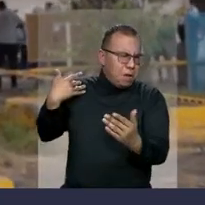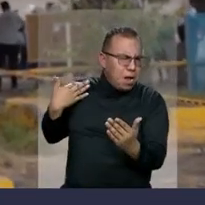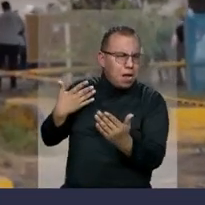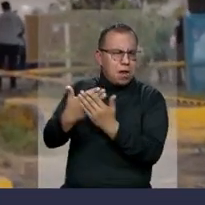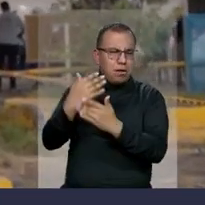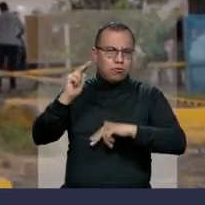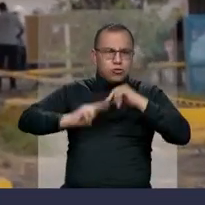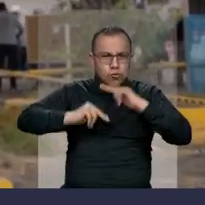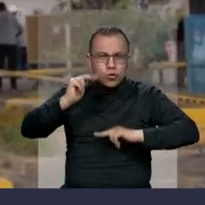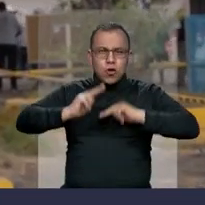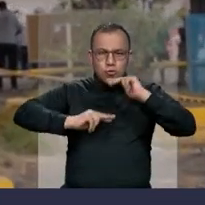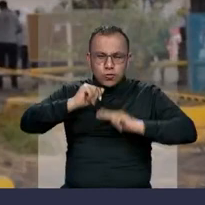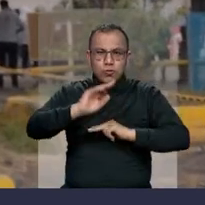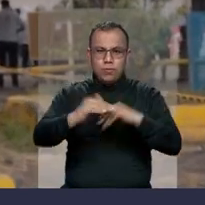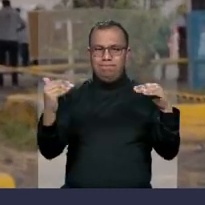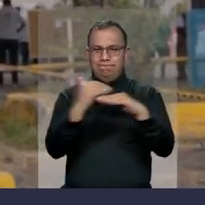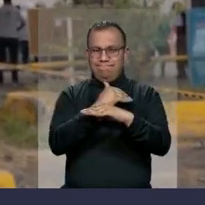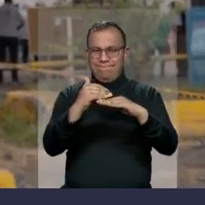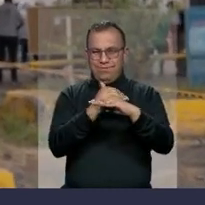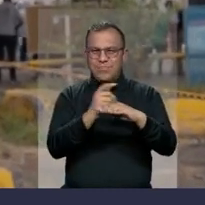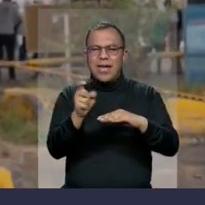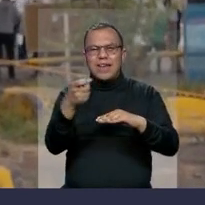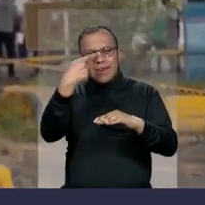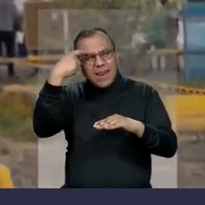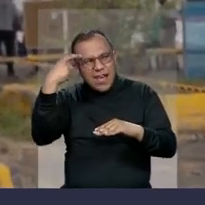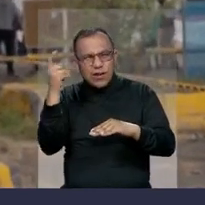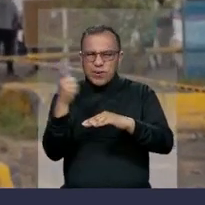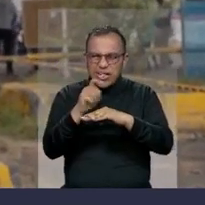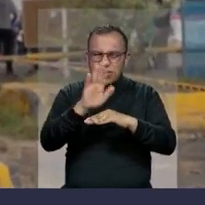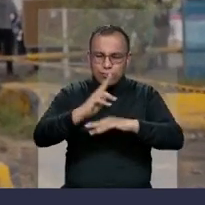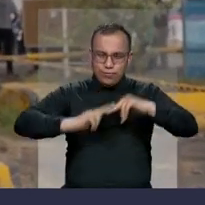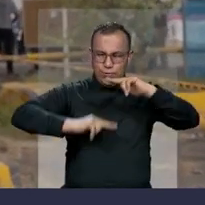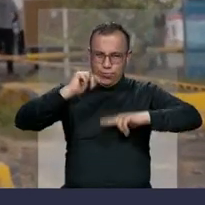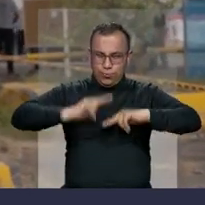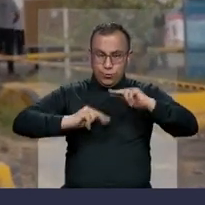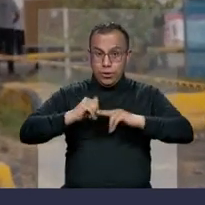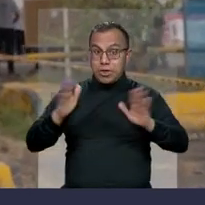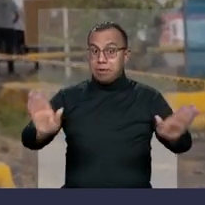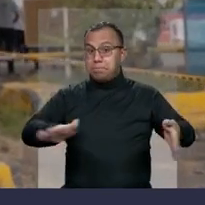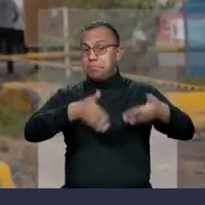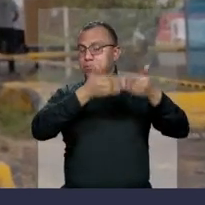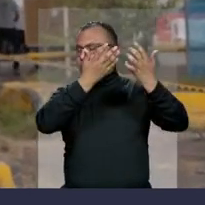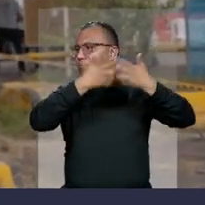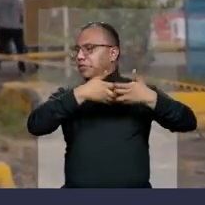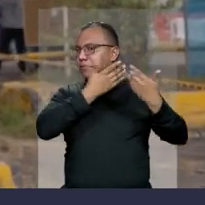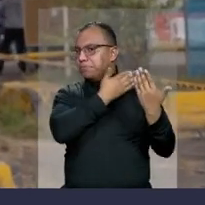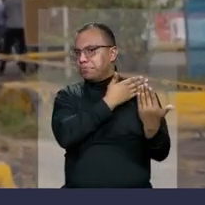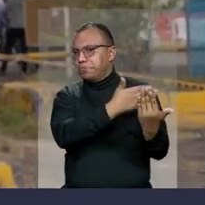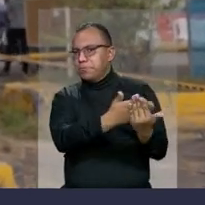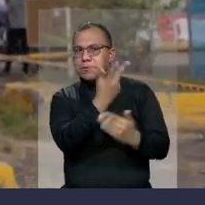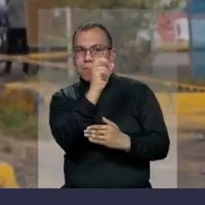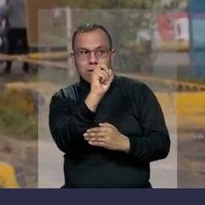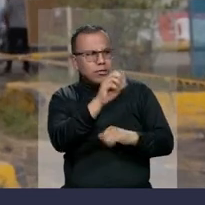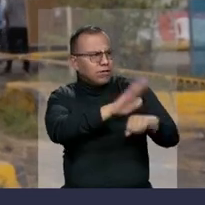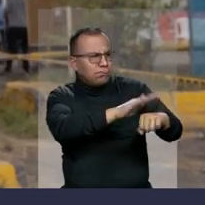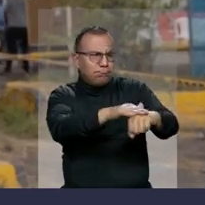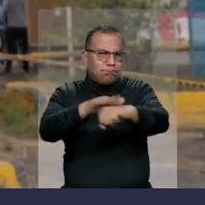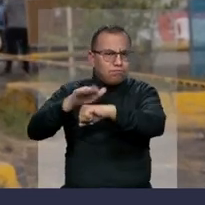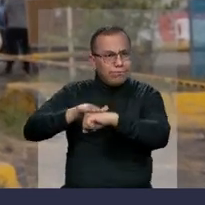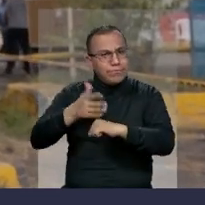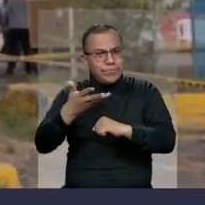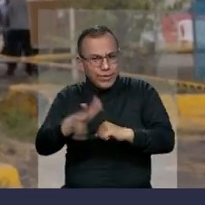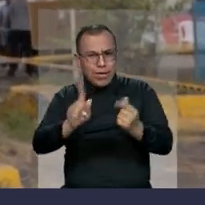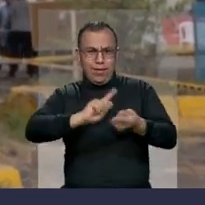producía asfalto para las calles de Bogotá. Hace 20 años esta planta cerró y desde hace 20 años la comunidad pedía